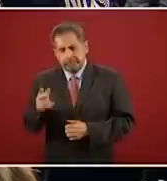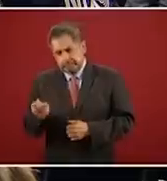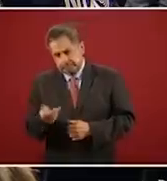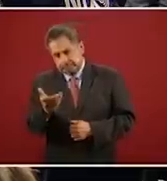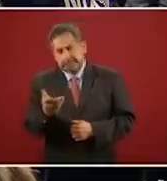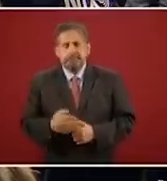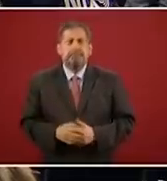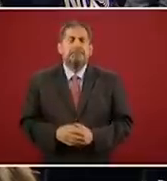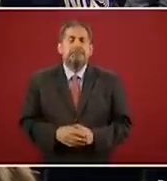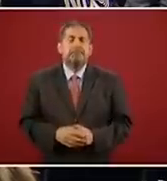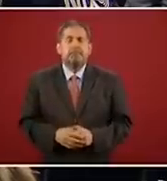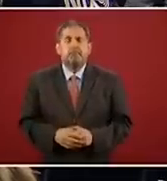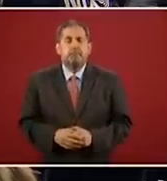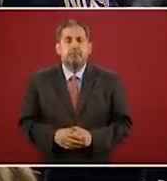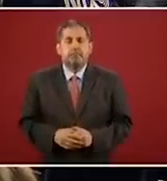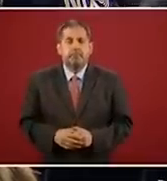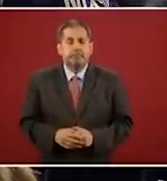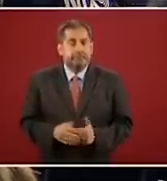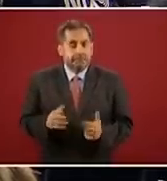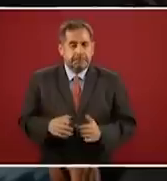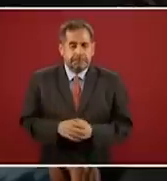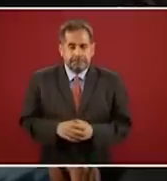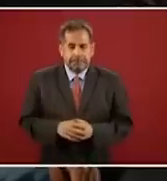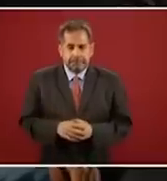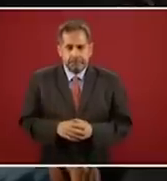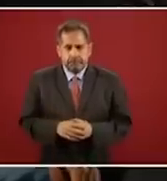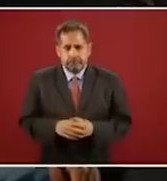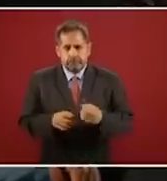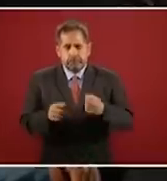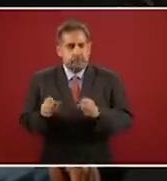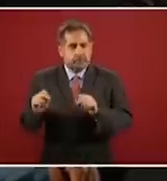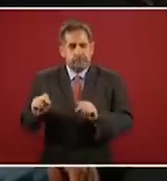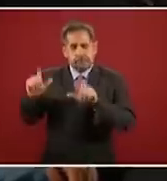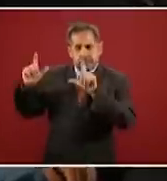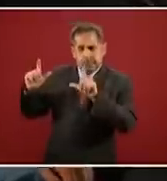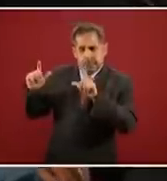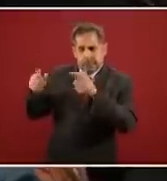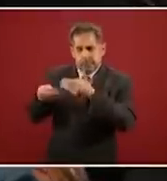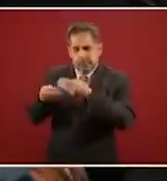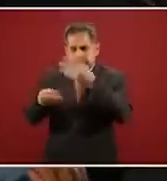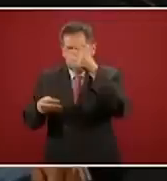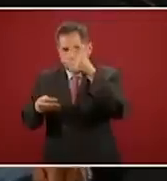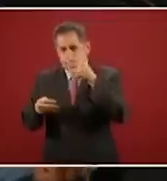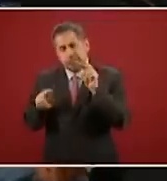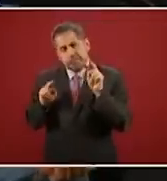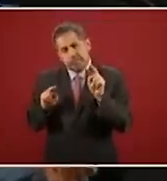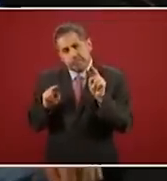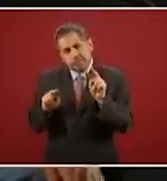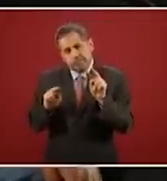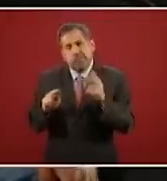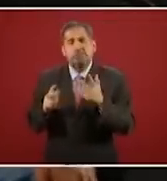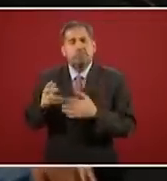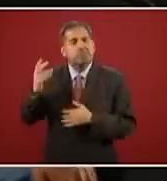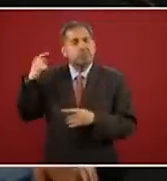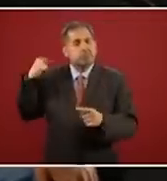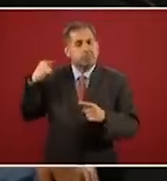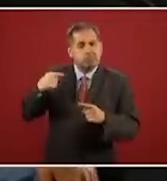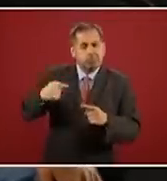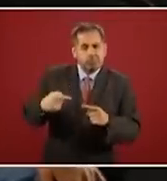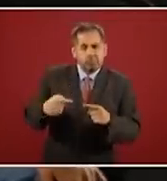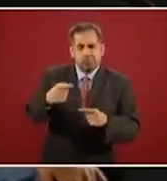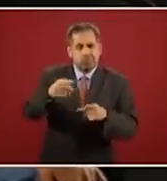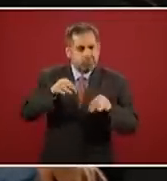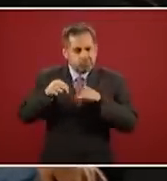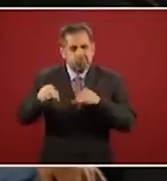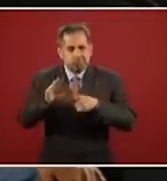Virtual. De acuerdo, bueno, los números que nos ha mostrado usted y el trabajo que ha venido dando